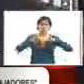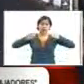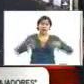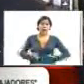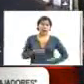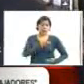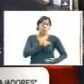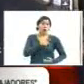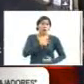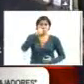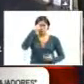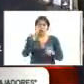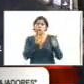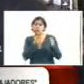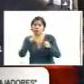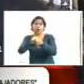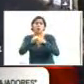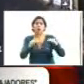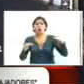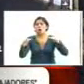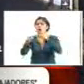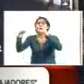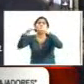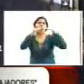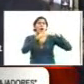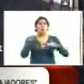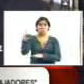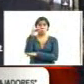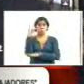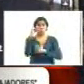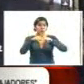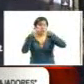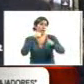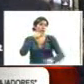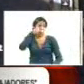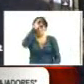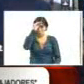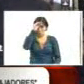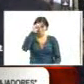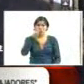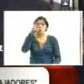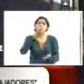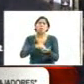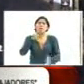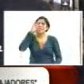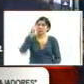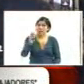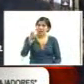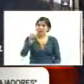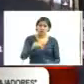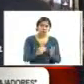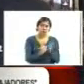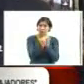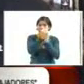por la igualdad entre los bolivianos y las bolivianas. Desde el 2006 no se sube ni un peso, ni para